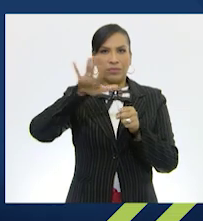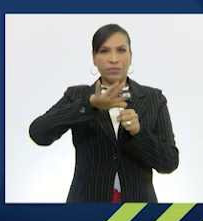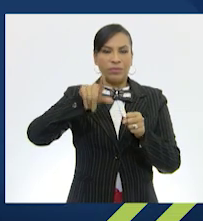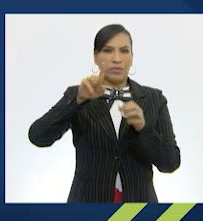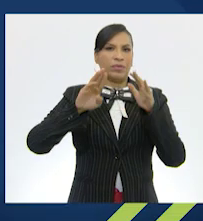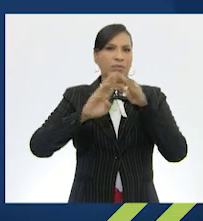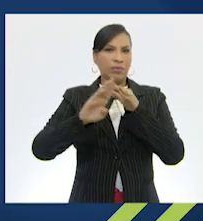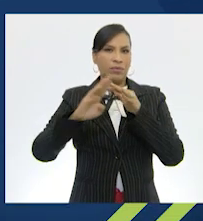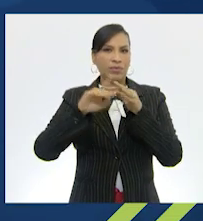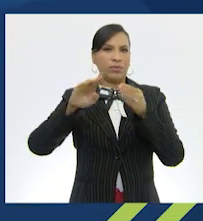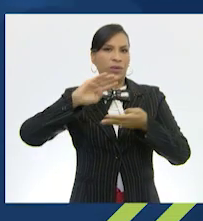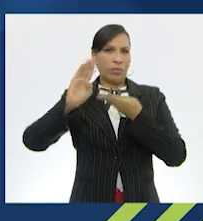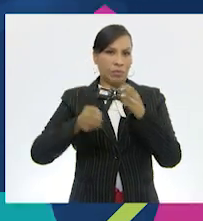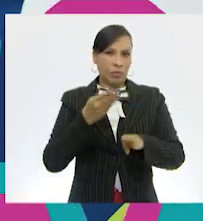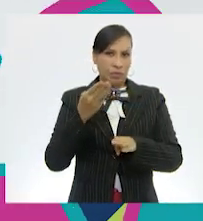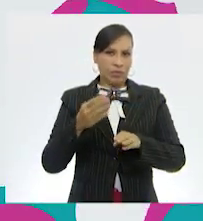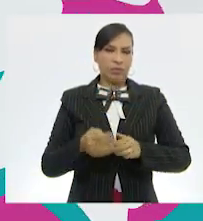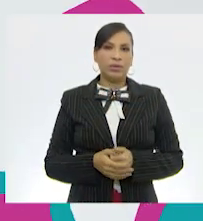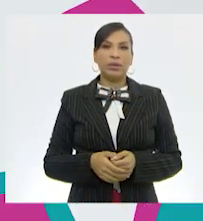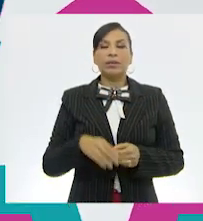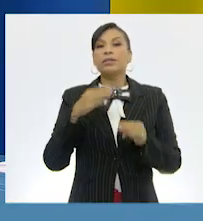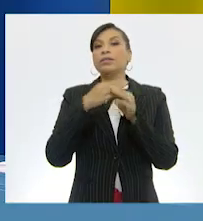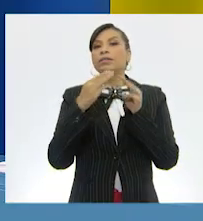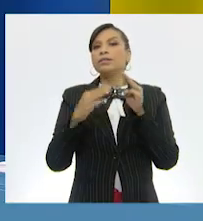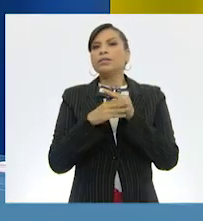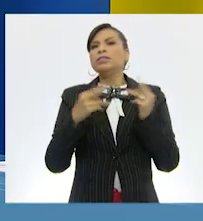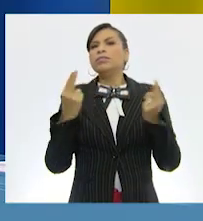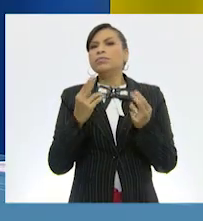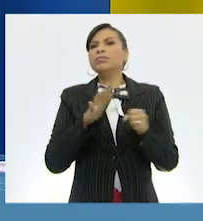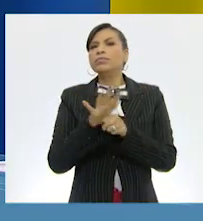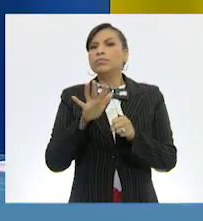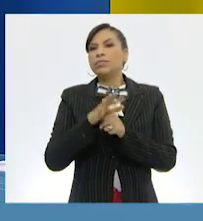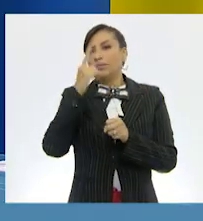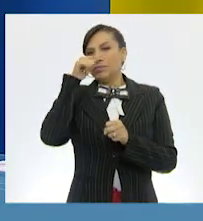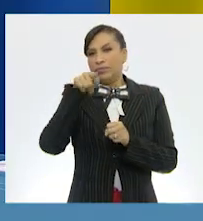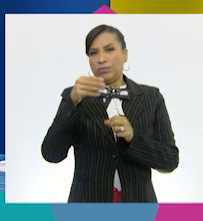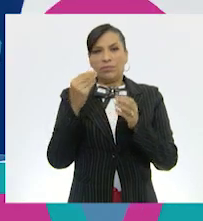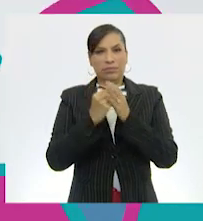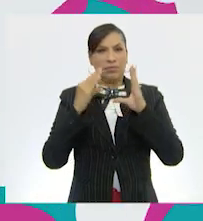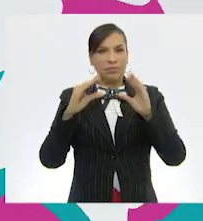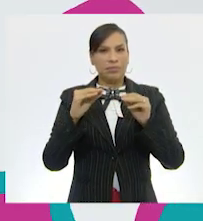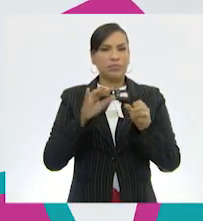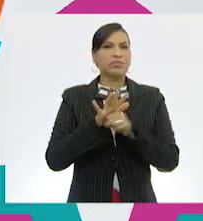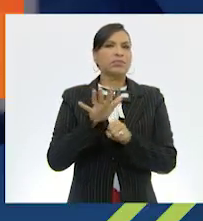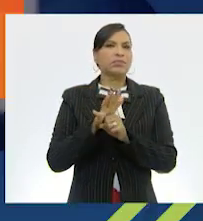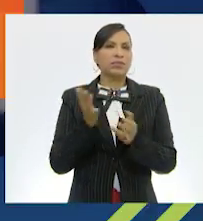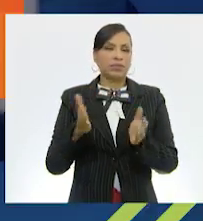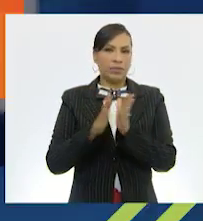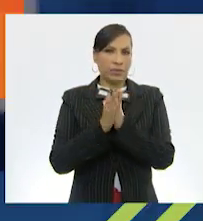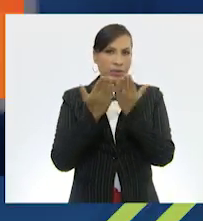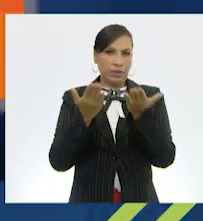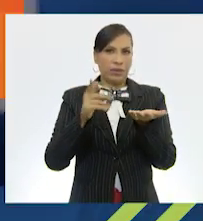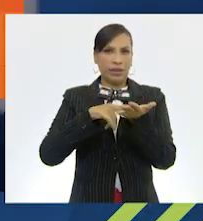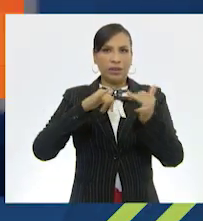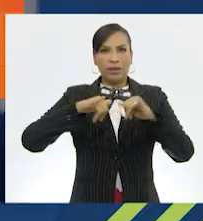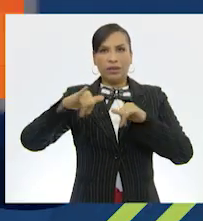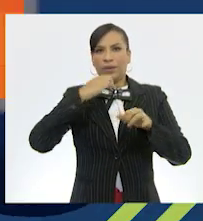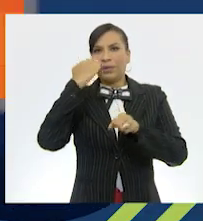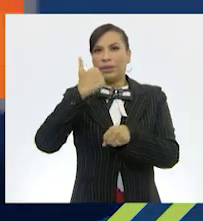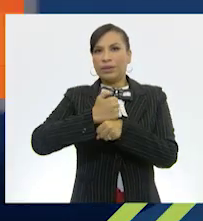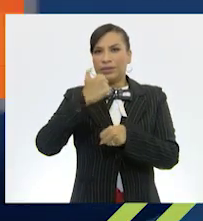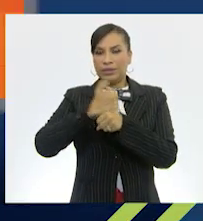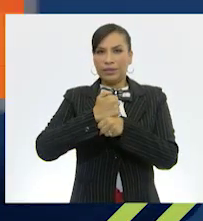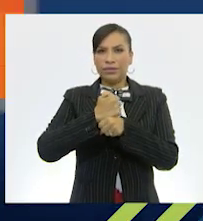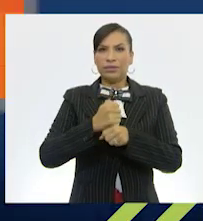la migración en el mundo. Los materiales que necesitamos para esta clase son tu libro de geografía de sexto